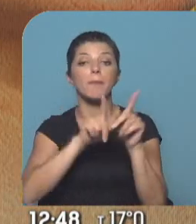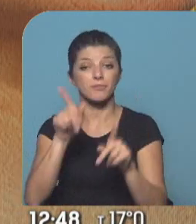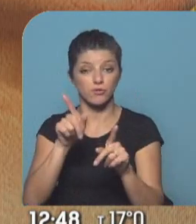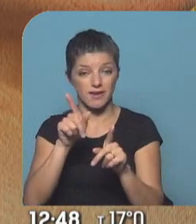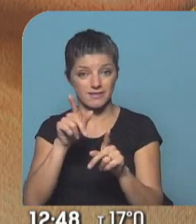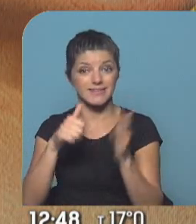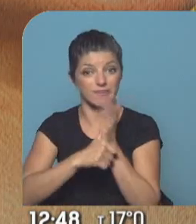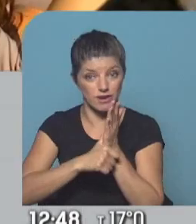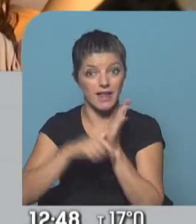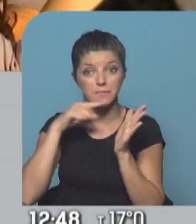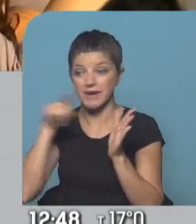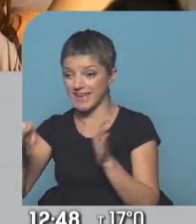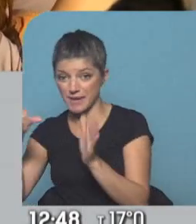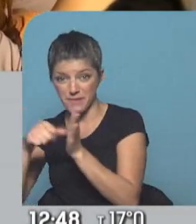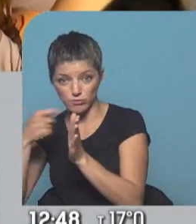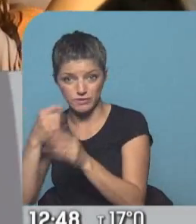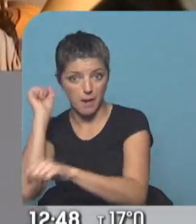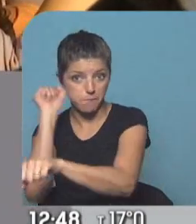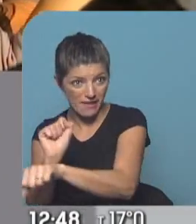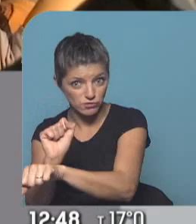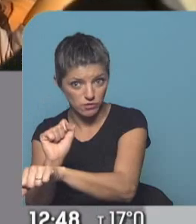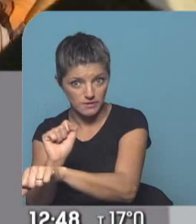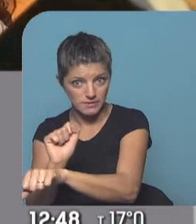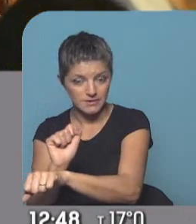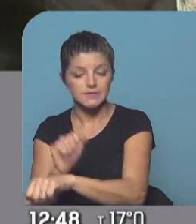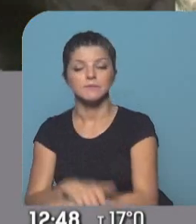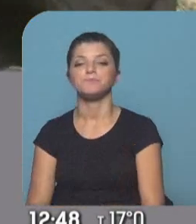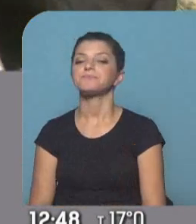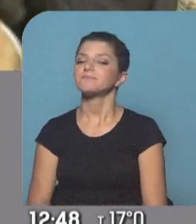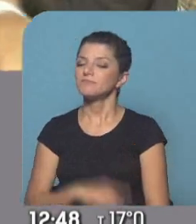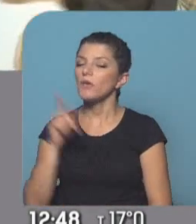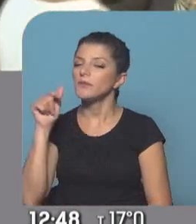detenidos en Turquía, por lo cual la relación de Turquía en este caso